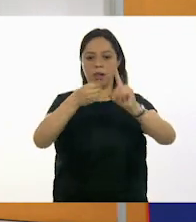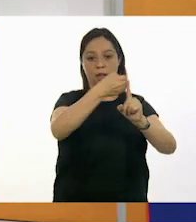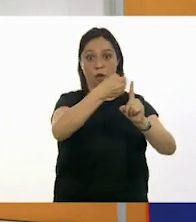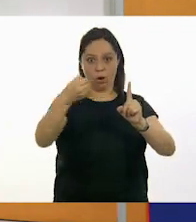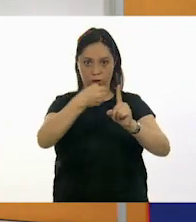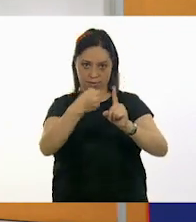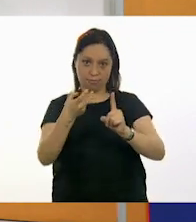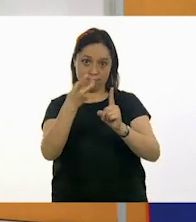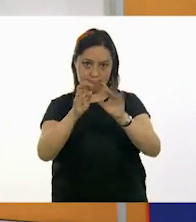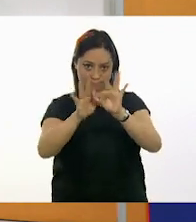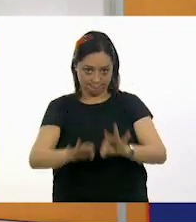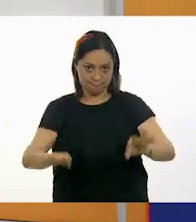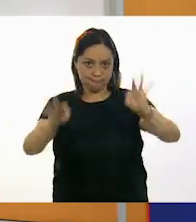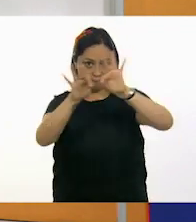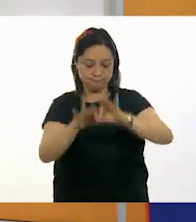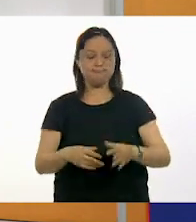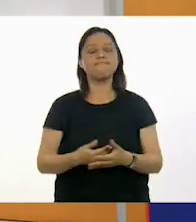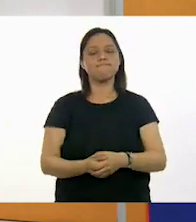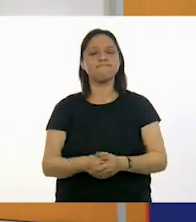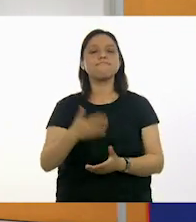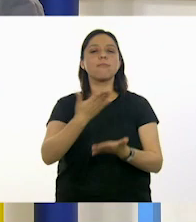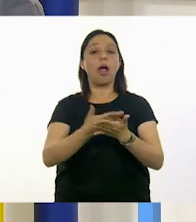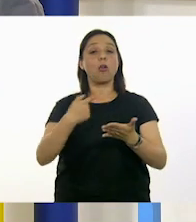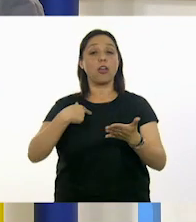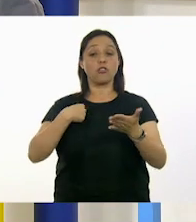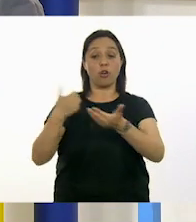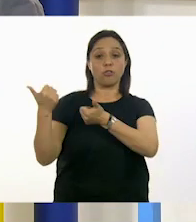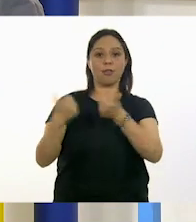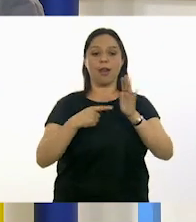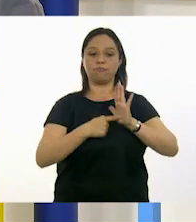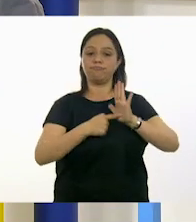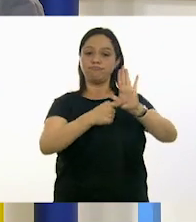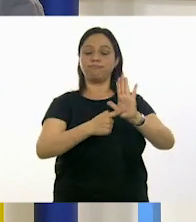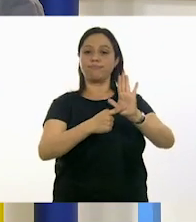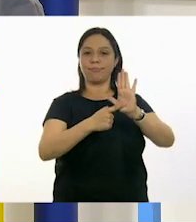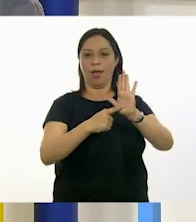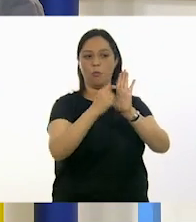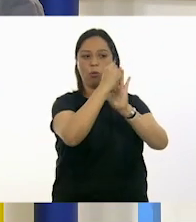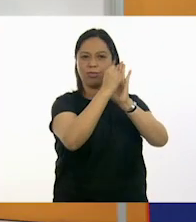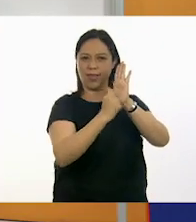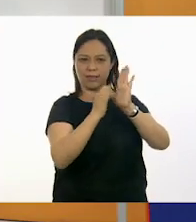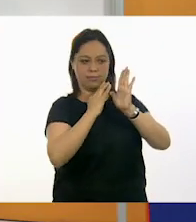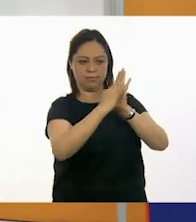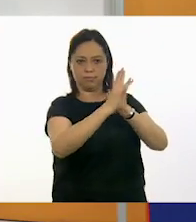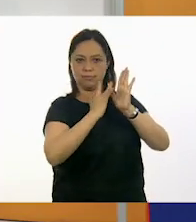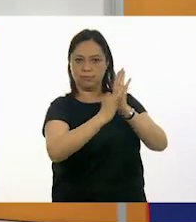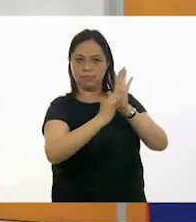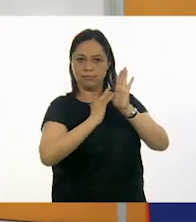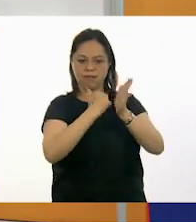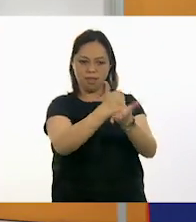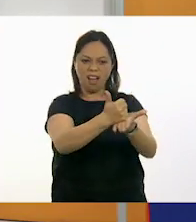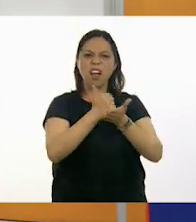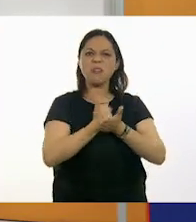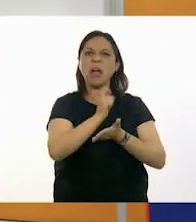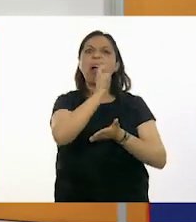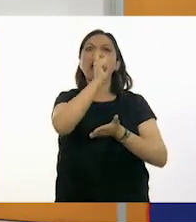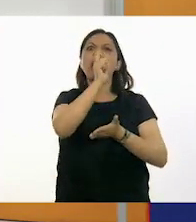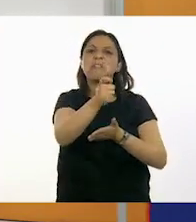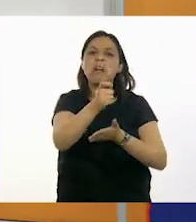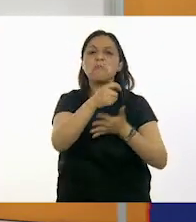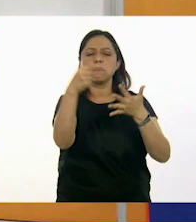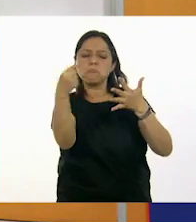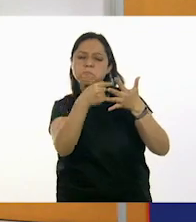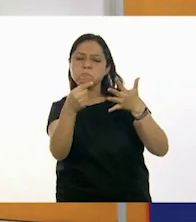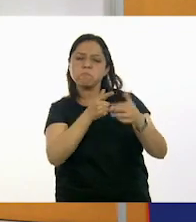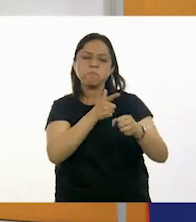este ejercicio, yo te traigo un pequeño texto. Este texto nos va a ayudar a identificar algunos